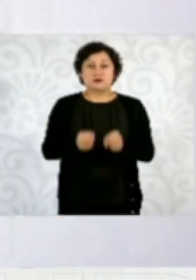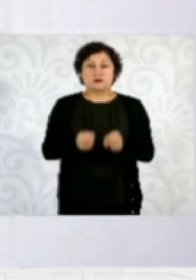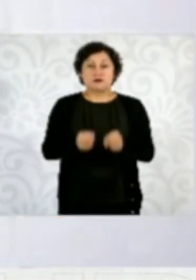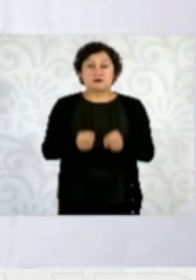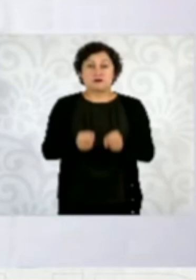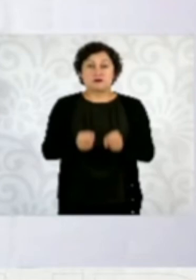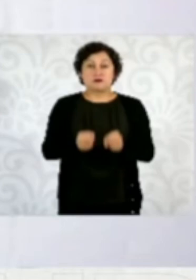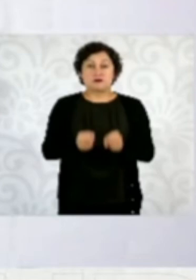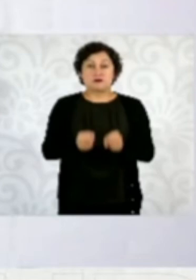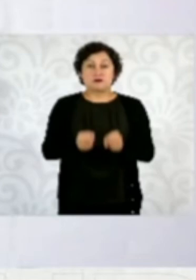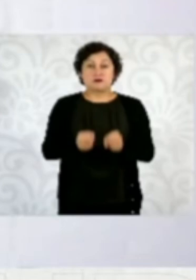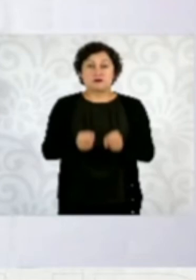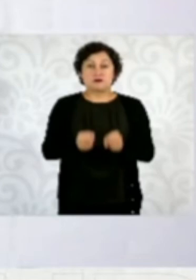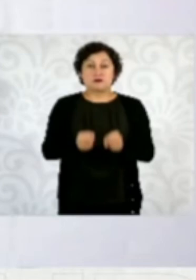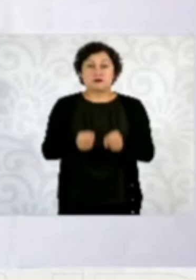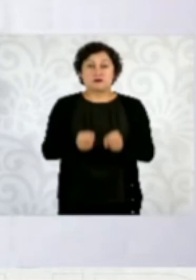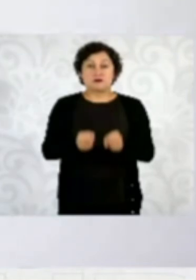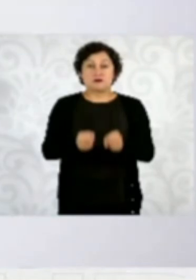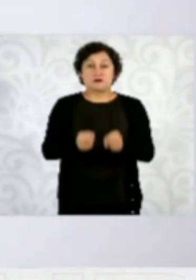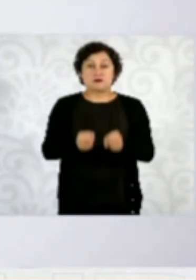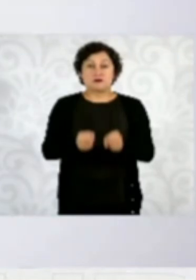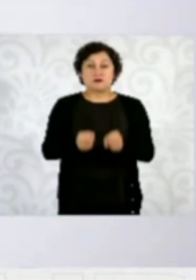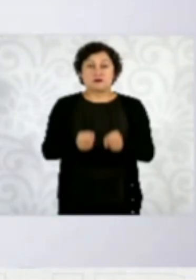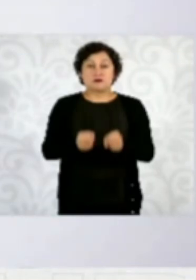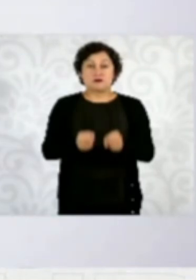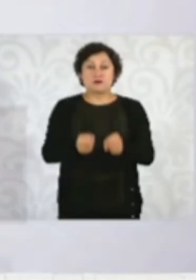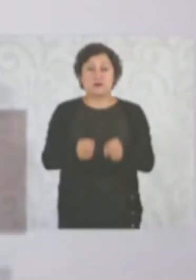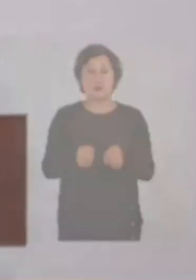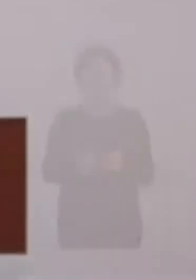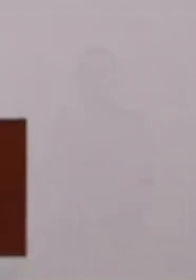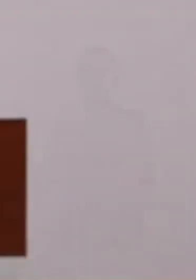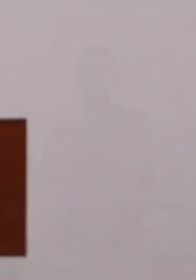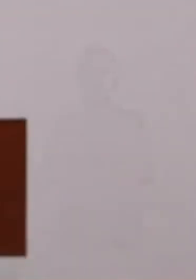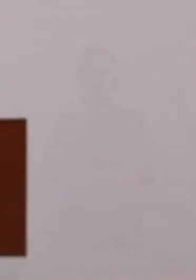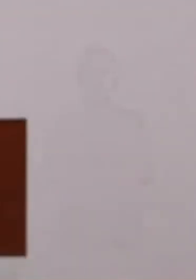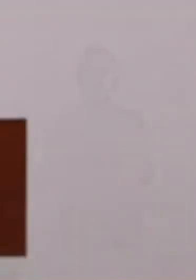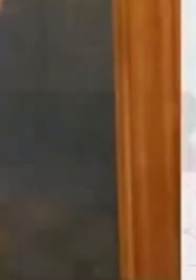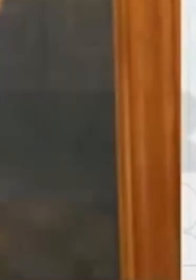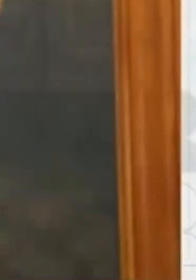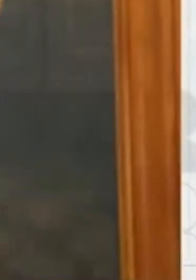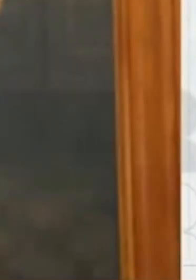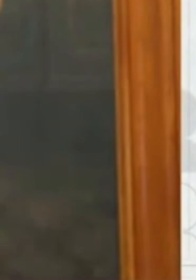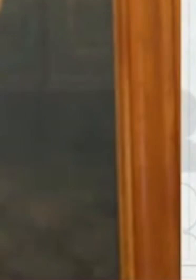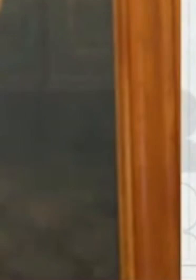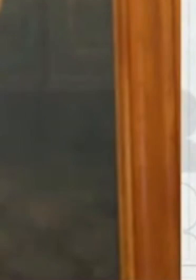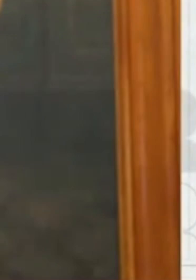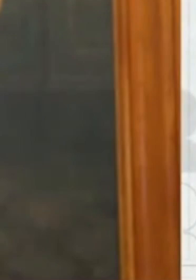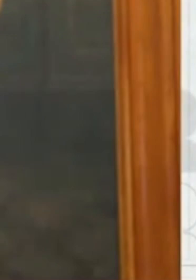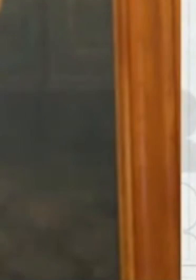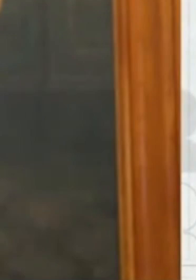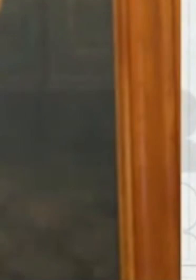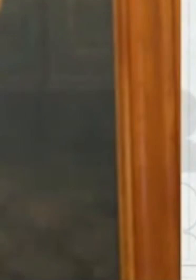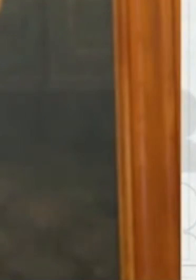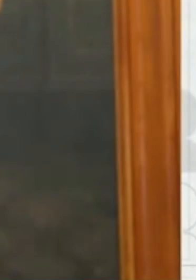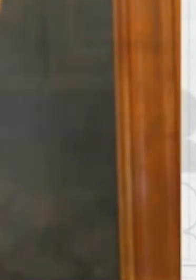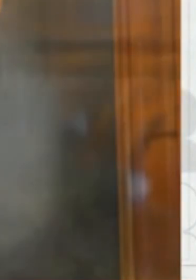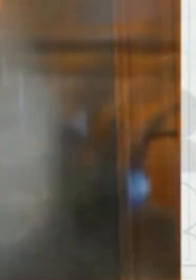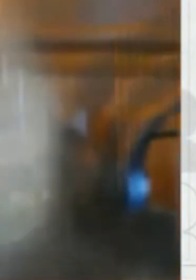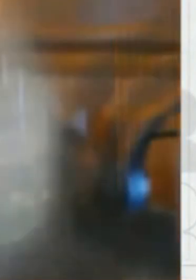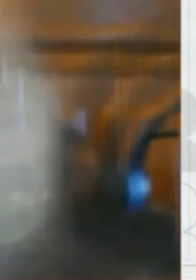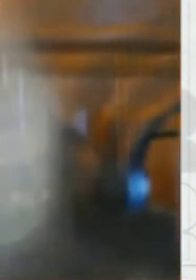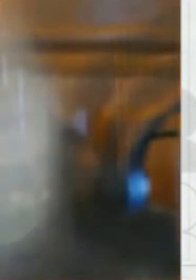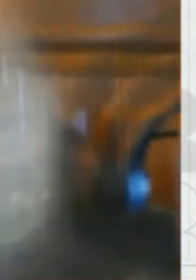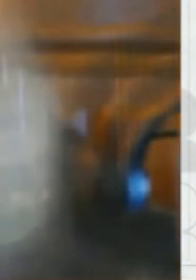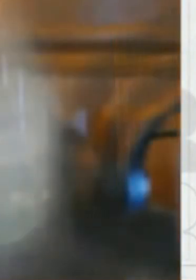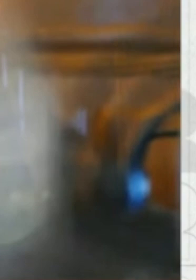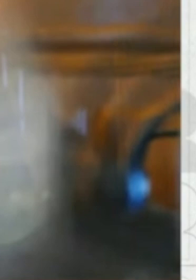Sheinbaum y las mañaneras que tenían su toque muy particular. Muchas personas siguen extrañando al presidente